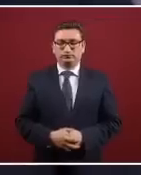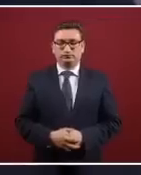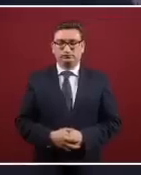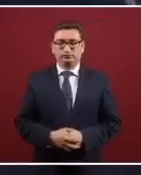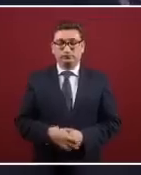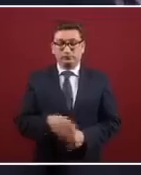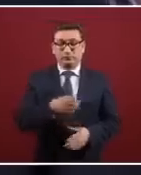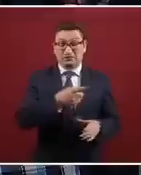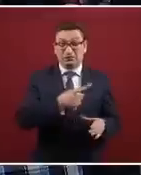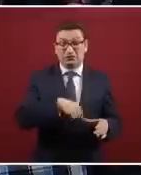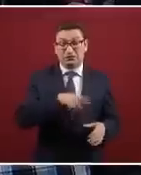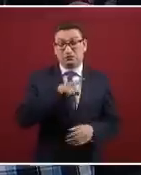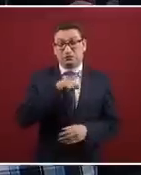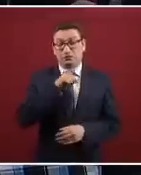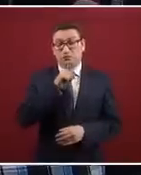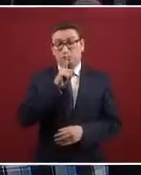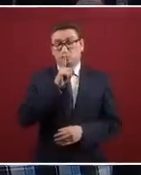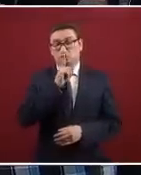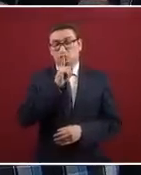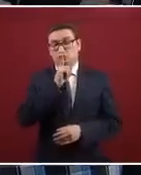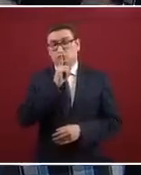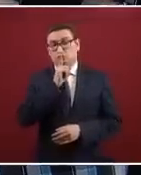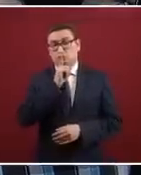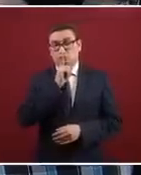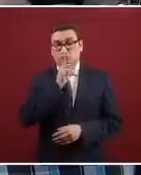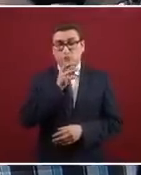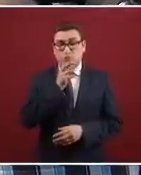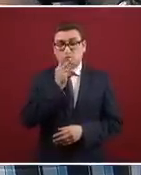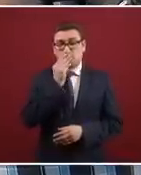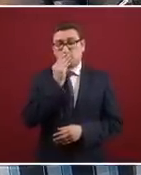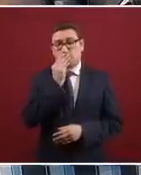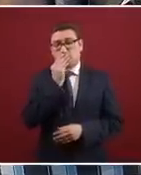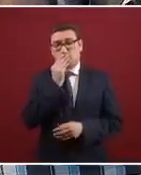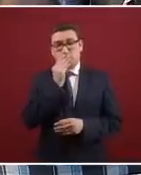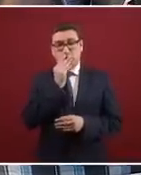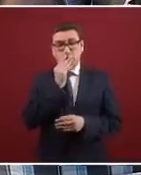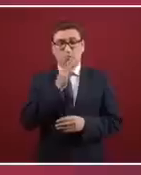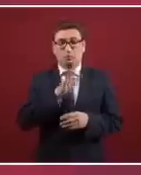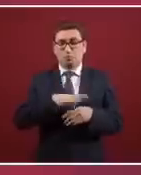guardaban silencio porque tenían